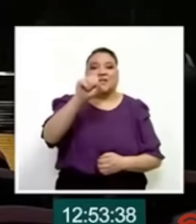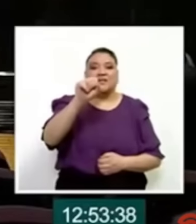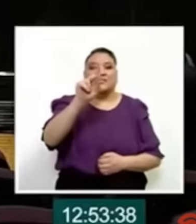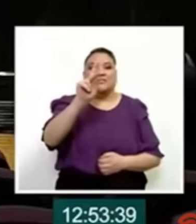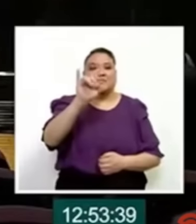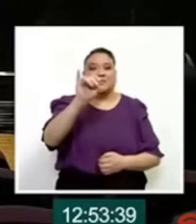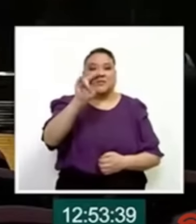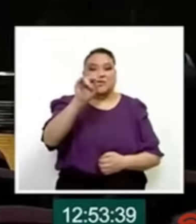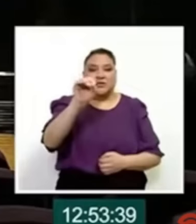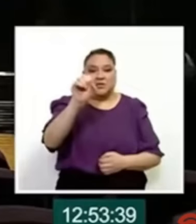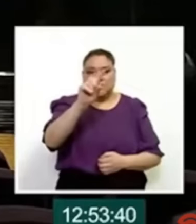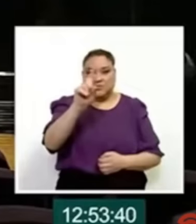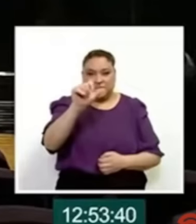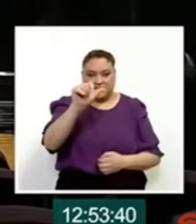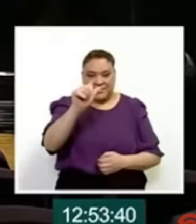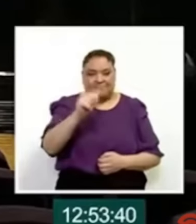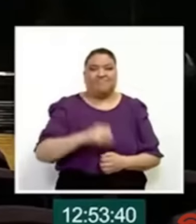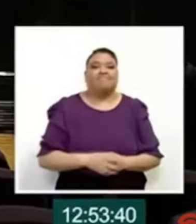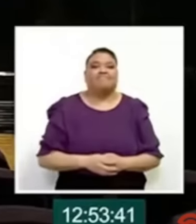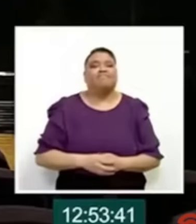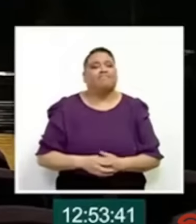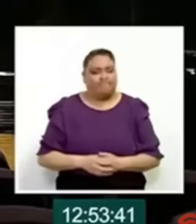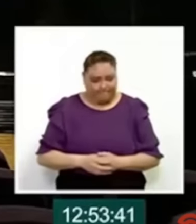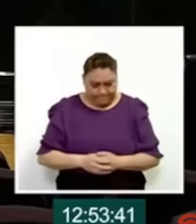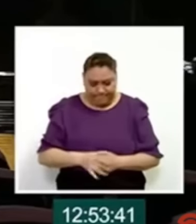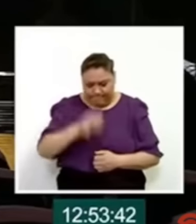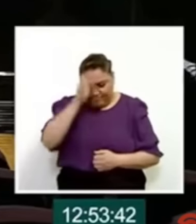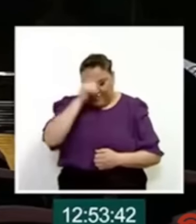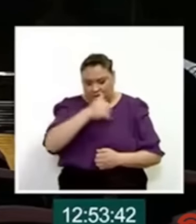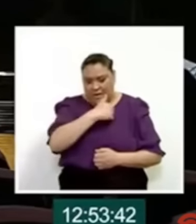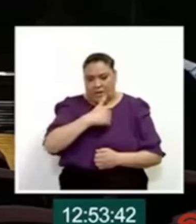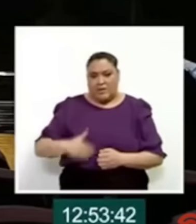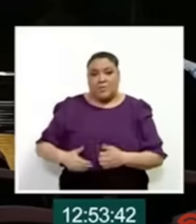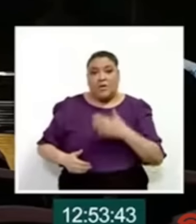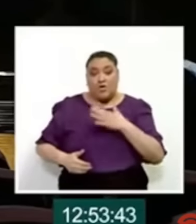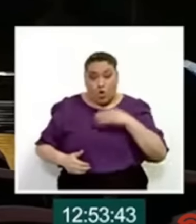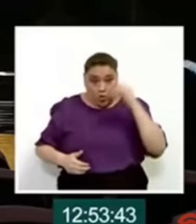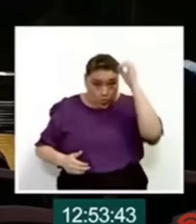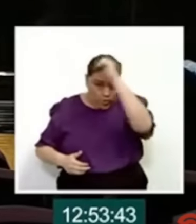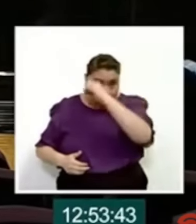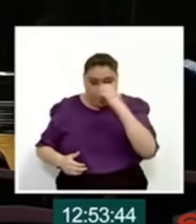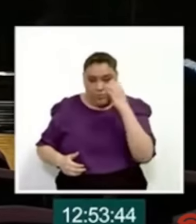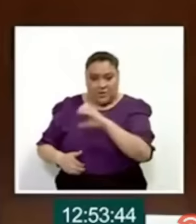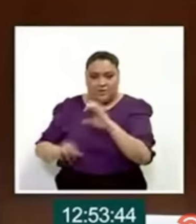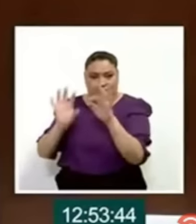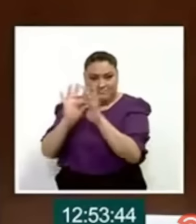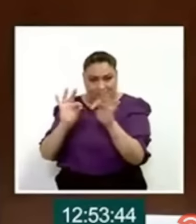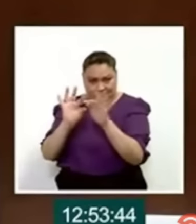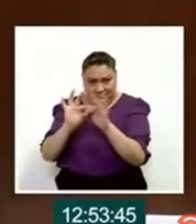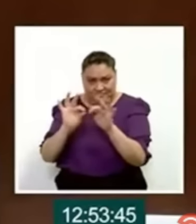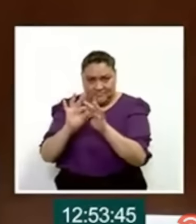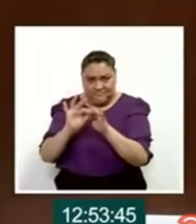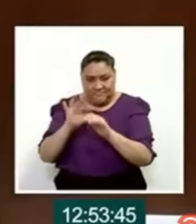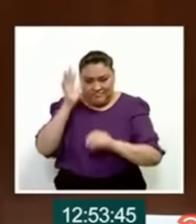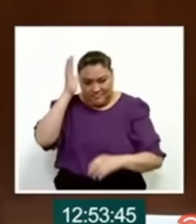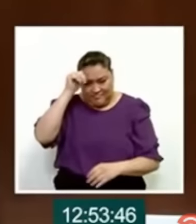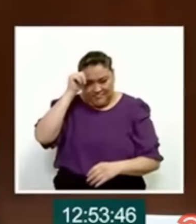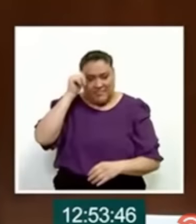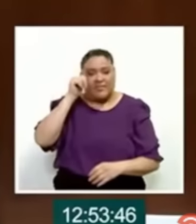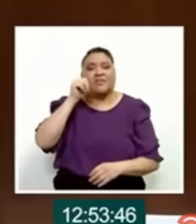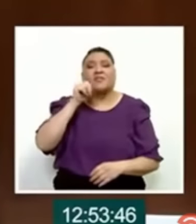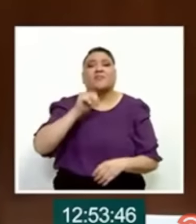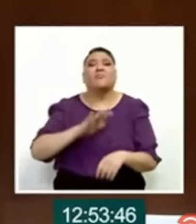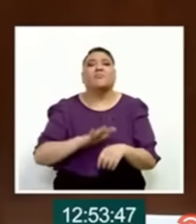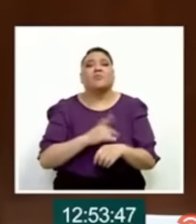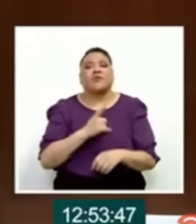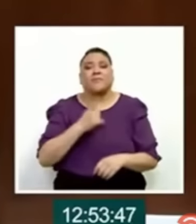parecía es que estaban viendo de qué manera pues podrían darle vuelta a lo que otras instancias del Estado mexicano ya habían resuelto. Y además era